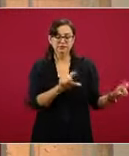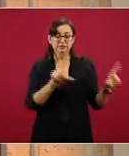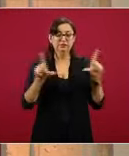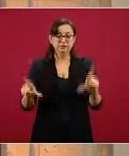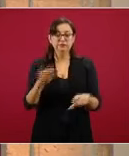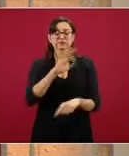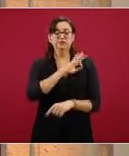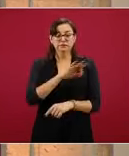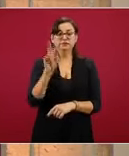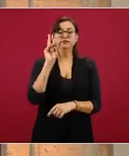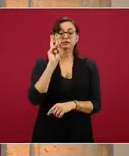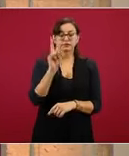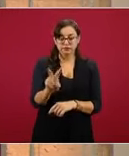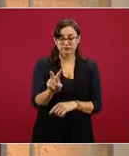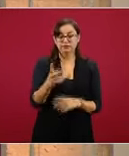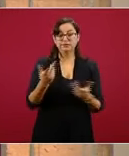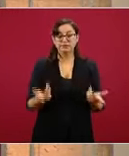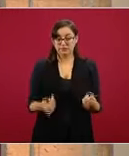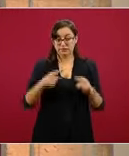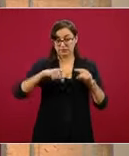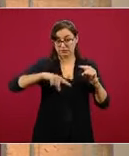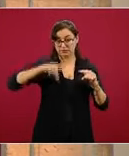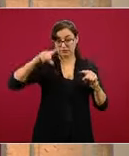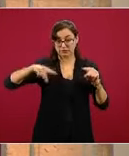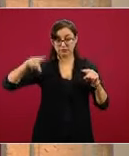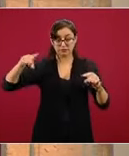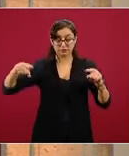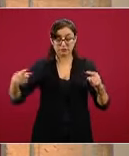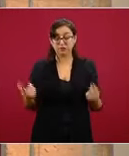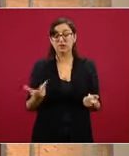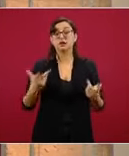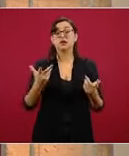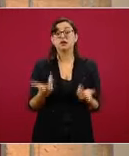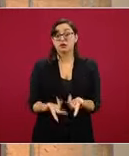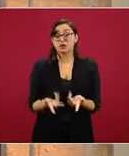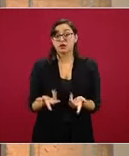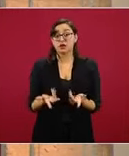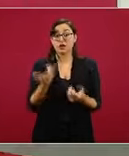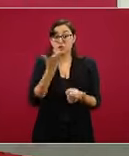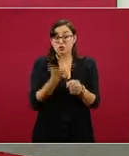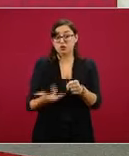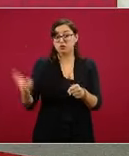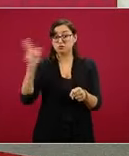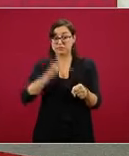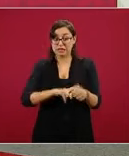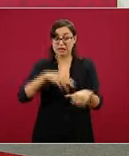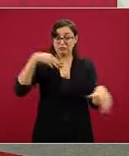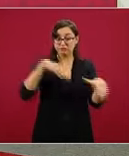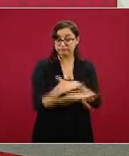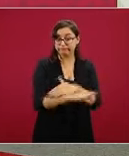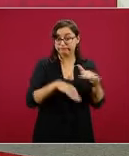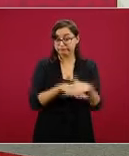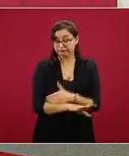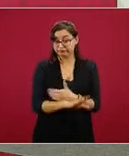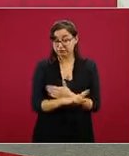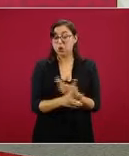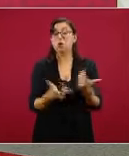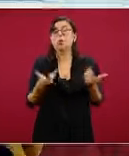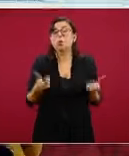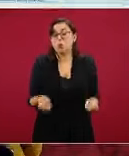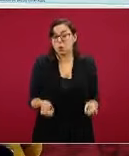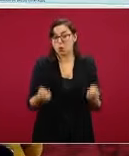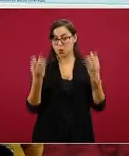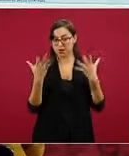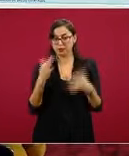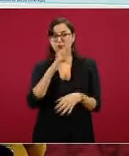ahora en el gráfico que nos permite ver un poco la tendencia y el comportamiento de las hospitalizaciones, precisamente la ocupación